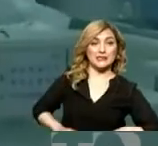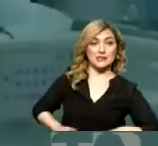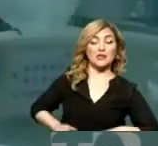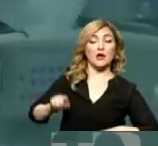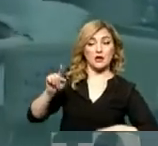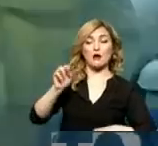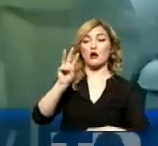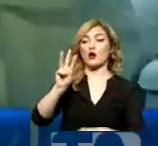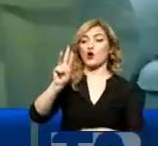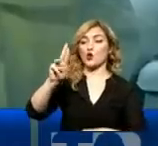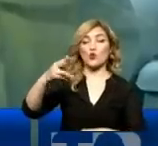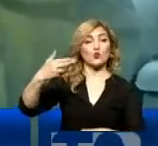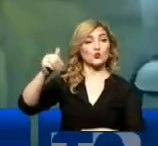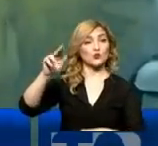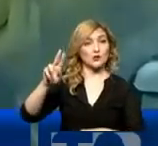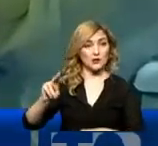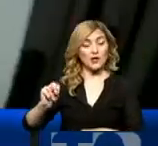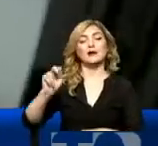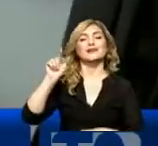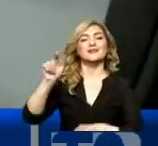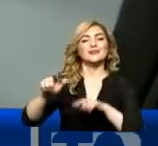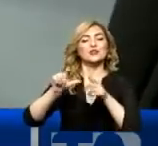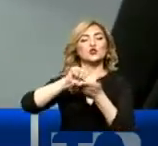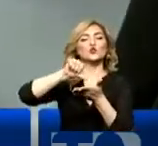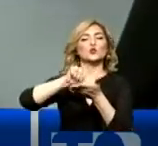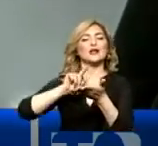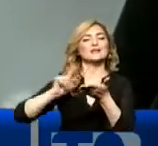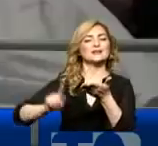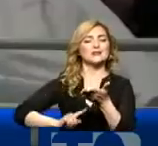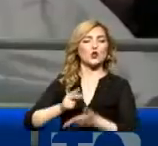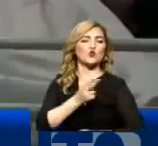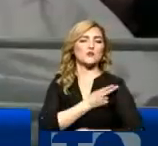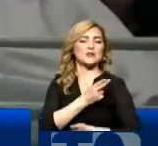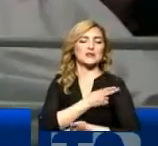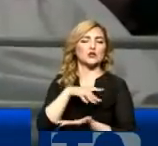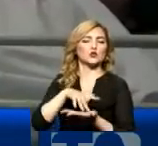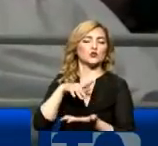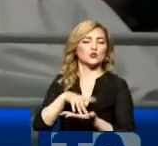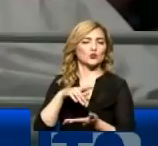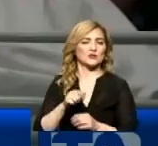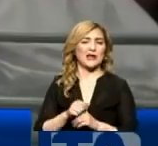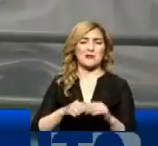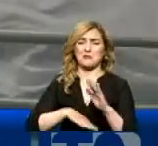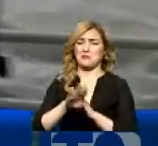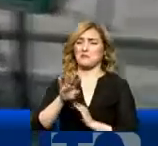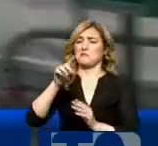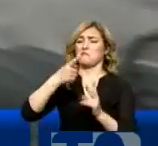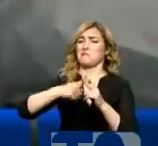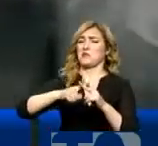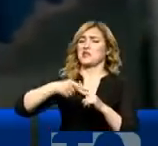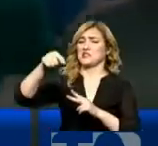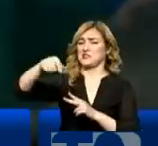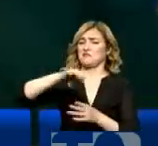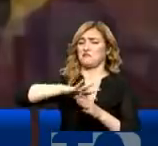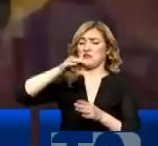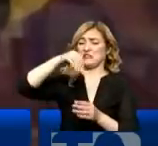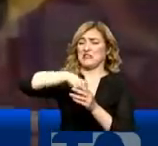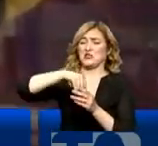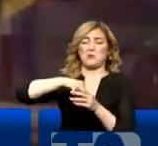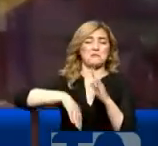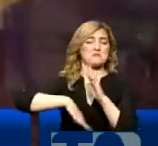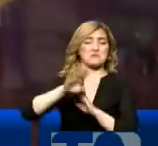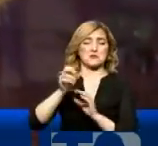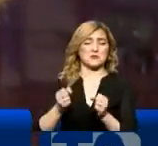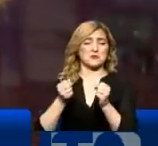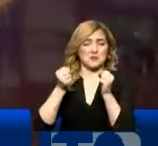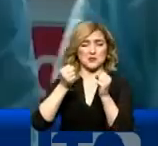estudiando precisamente en Wuhan, en la ciudad china, epicentro de el coronavirus. Lo que ha dicho el canciller,